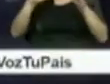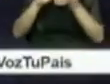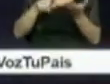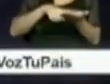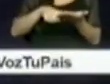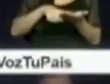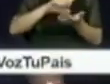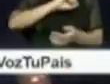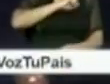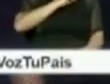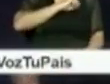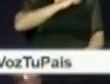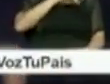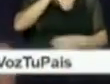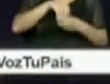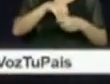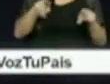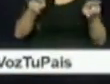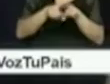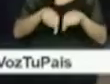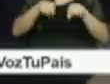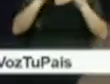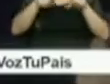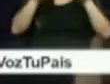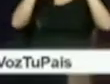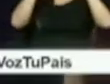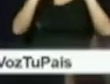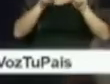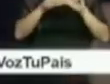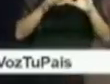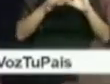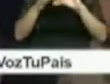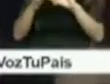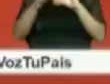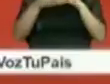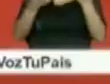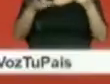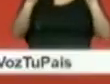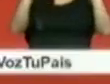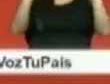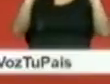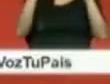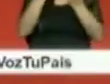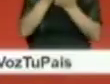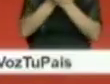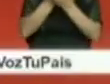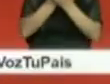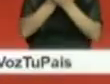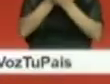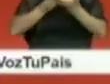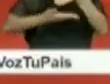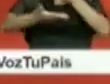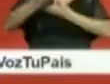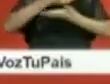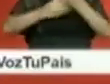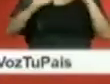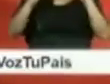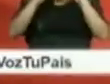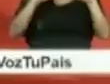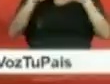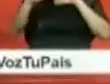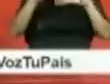en Santiago. Ahí también firmará convenios de cooperación en sectores como economía, comercio y